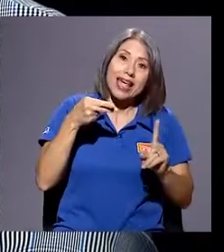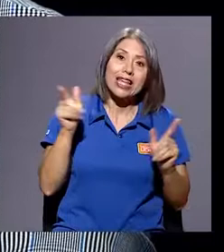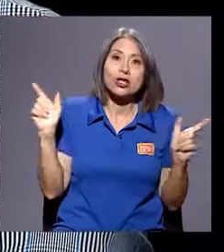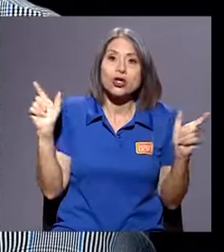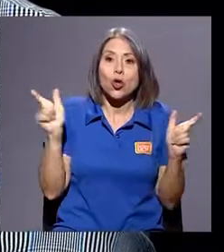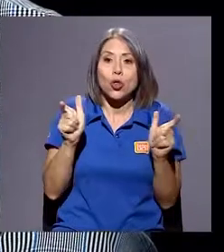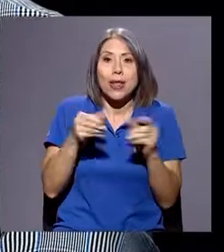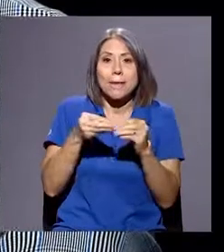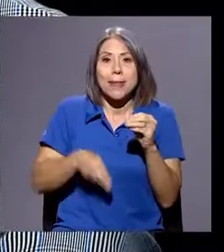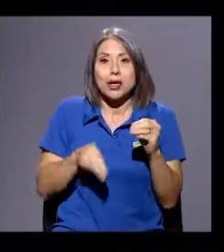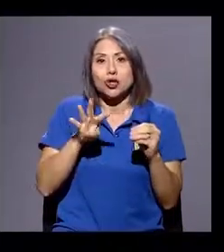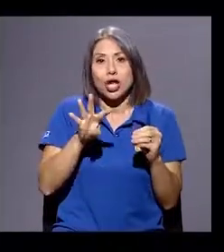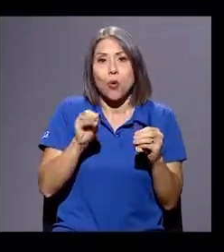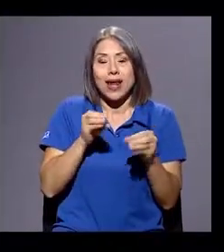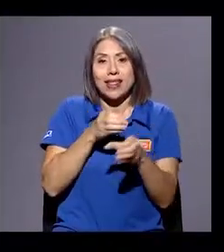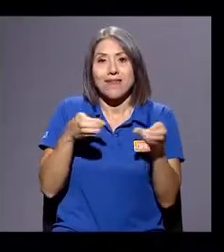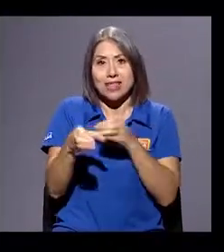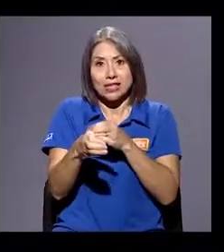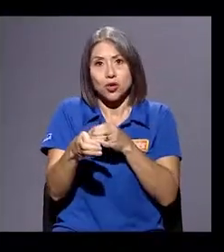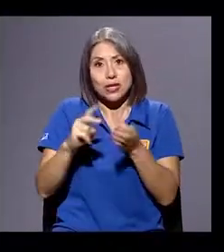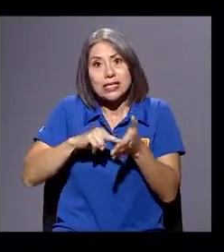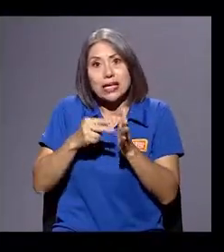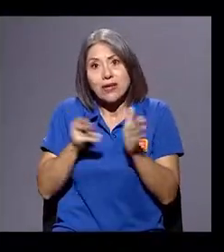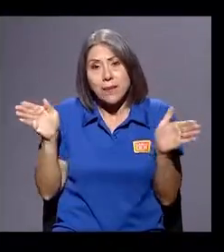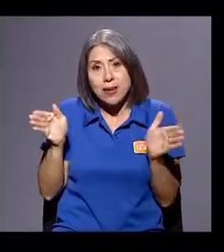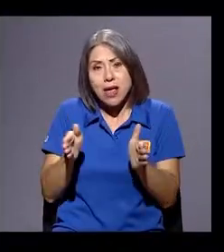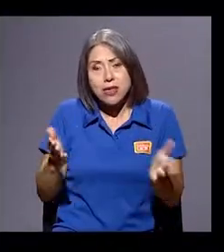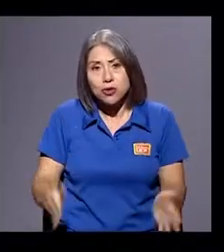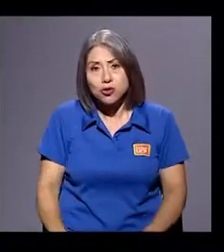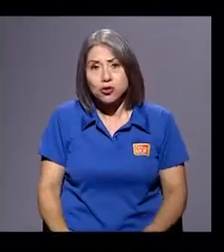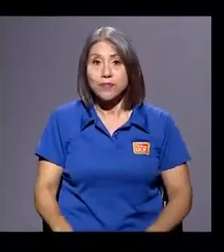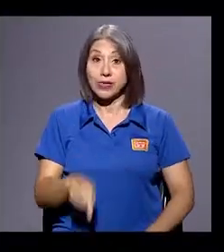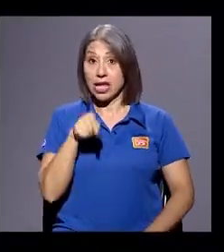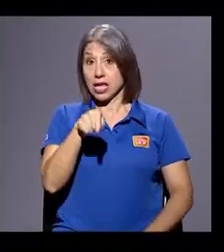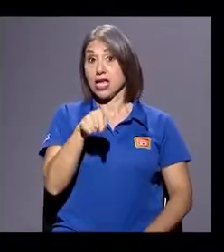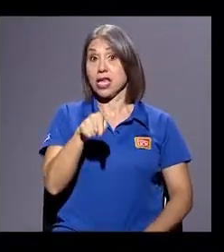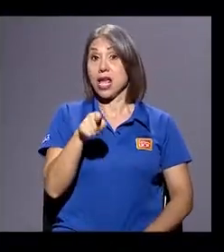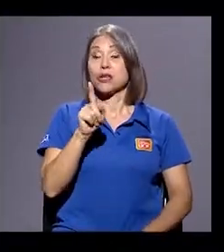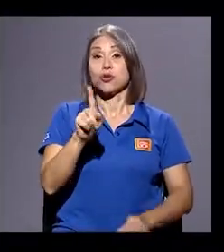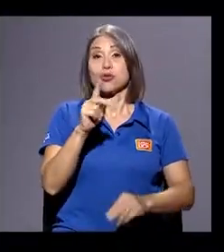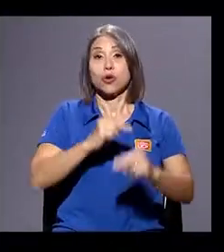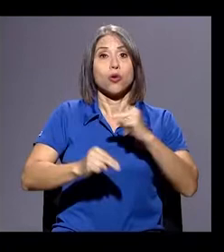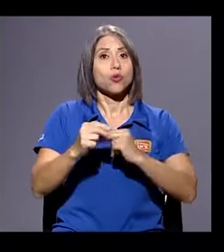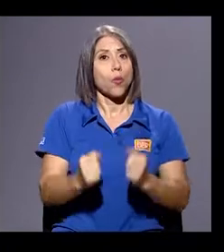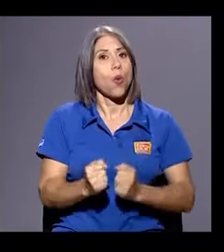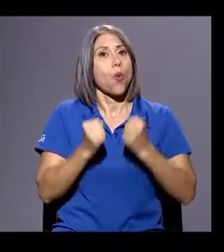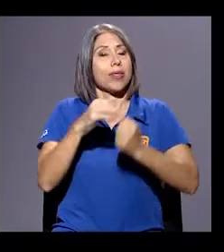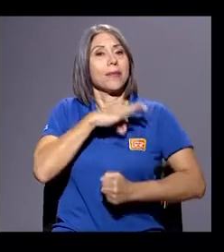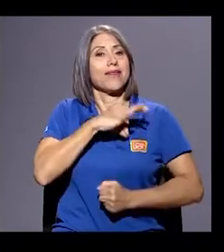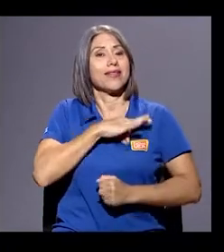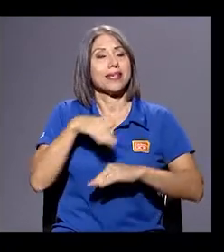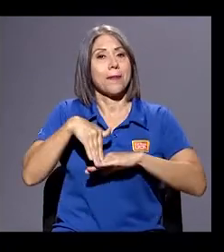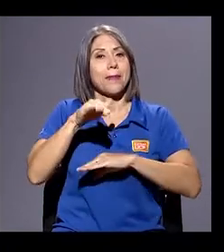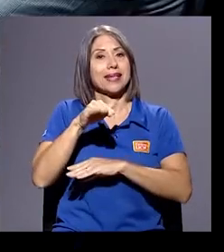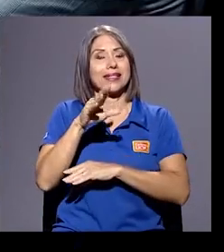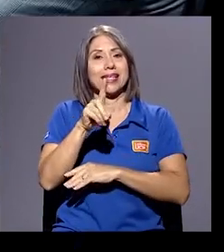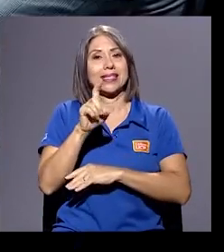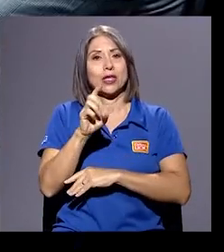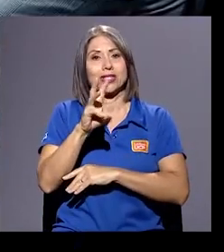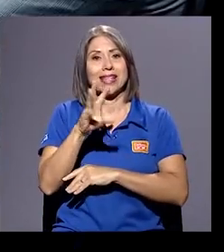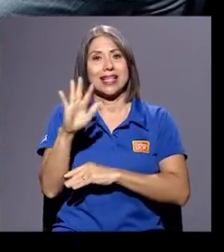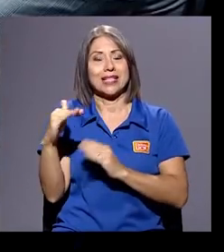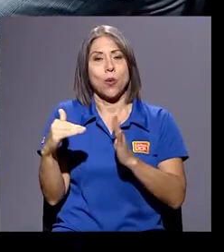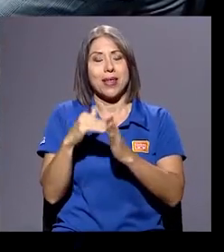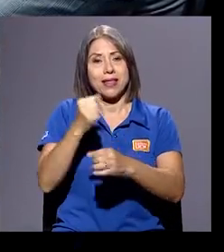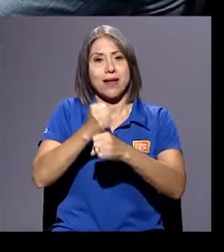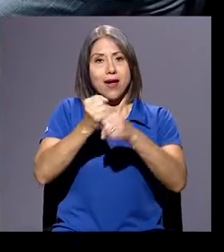pequeños emprendimientos. Y esto, el sector es un sector muy potente, beneficia a más de 165 mil trabajadores. Así es, de